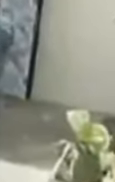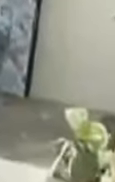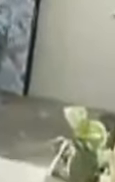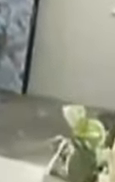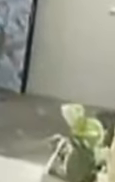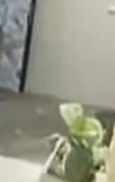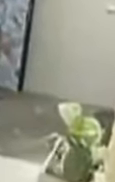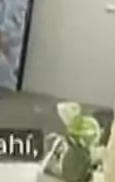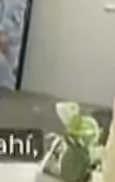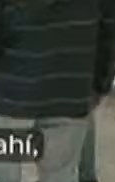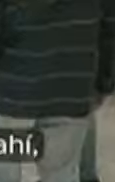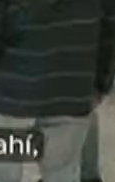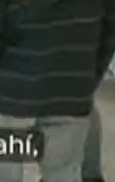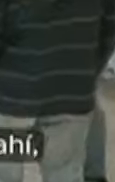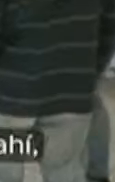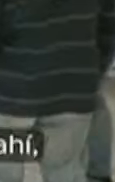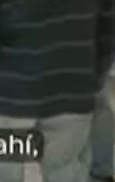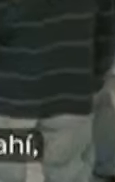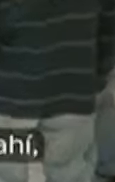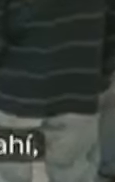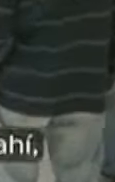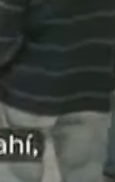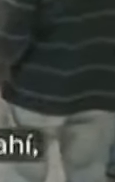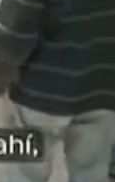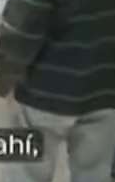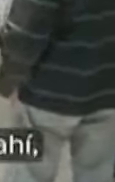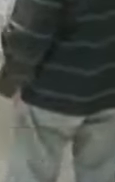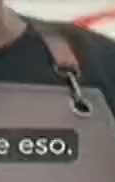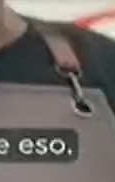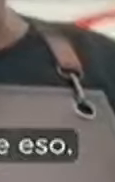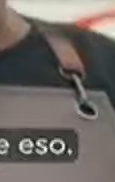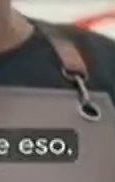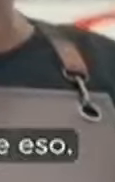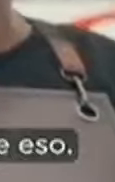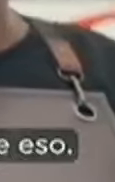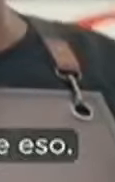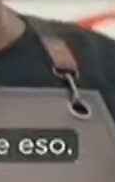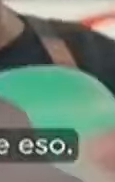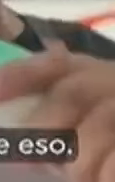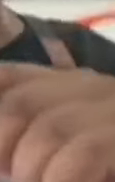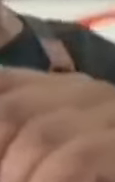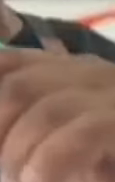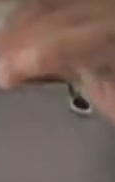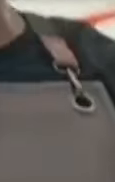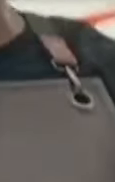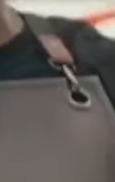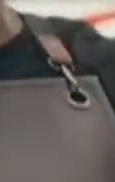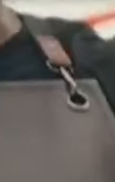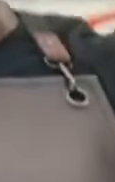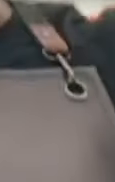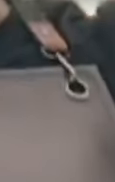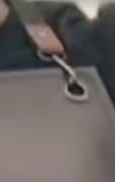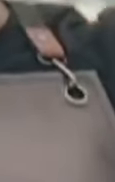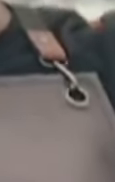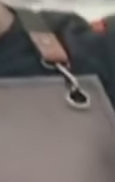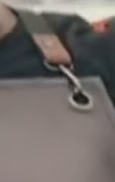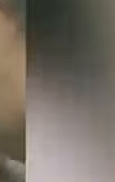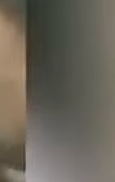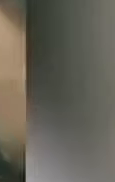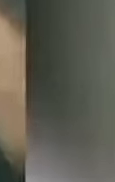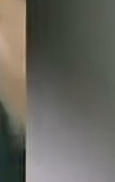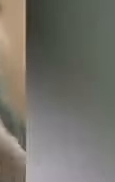salí, fui a la calle y el presidente bajó el vidrio ahí. No tuve cómo más que decir eso. Eso fue lo que me dio. Dame un